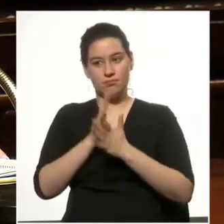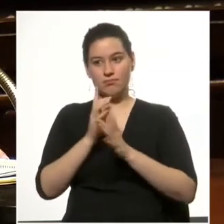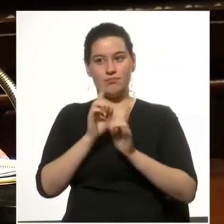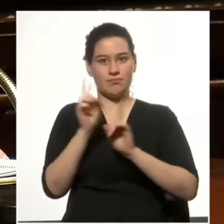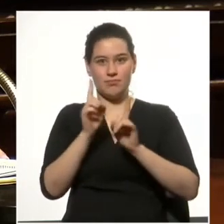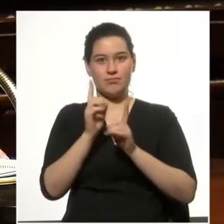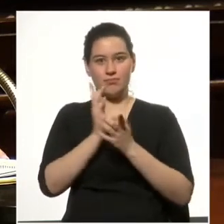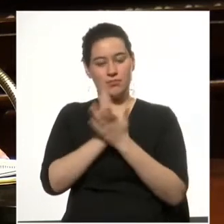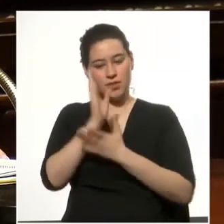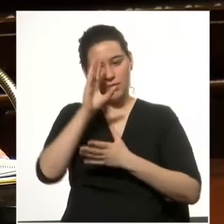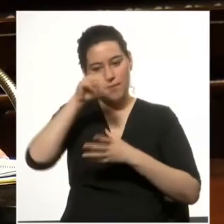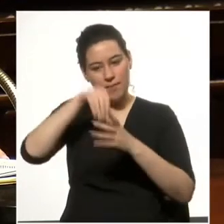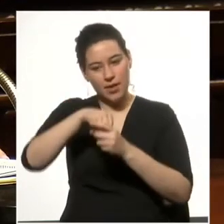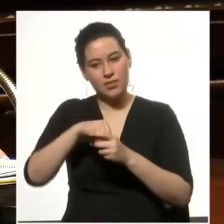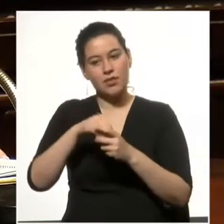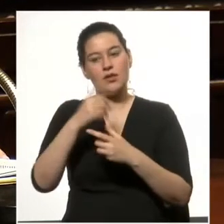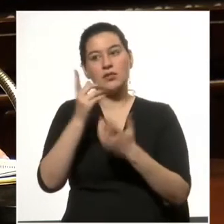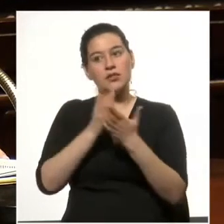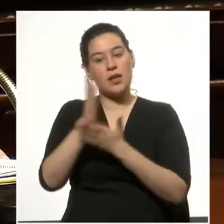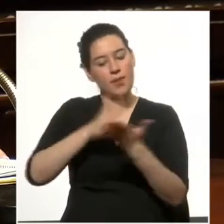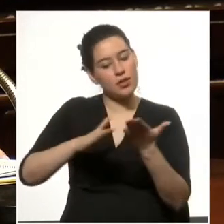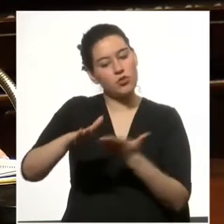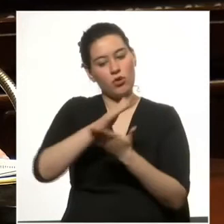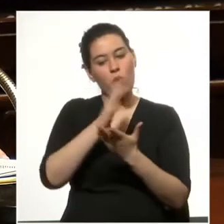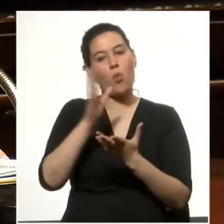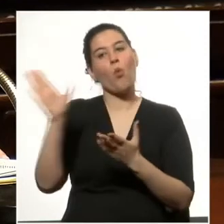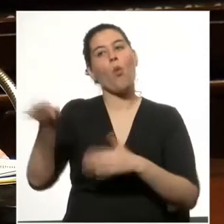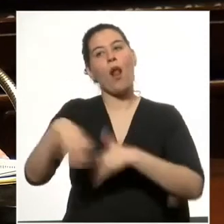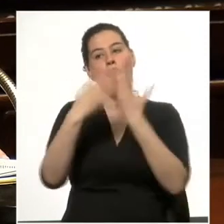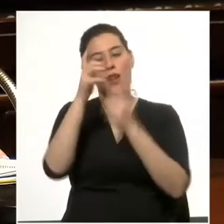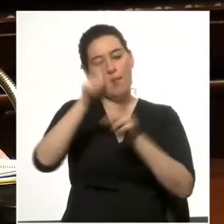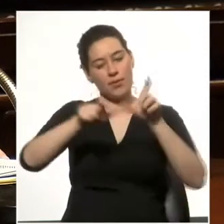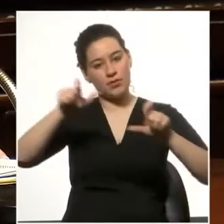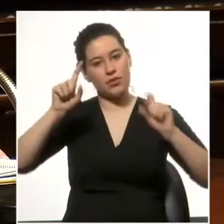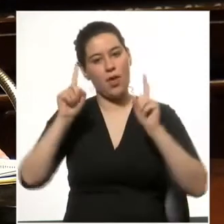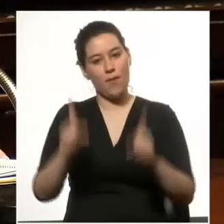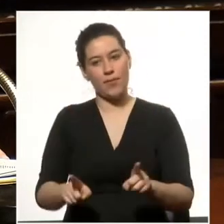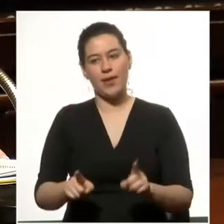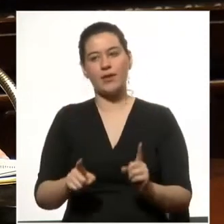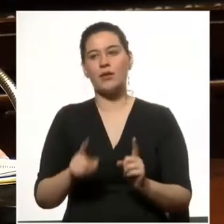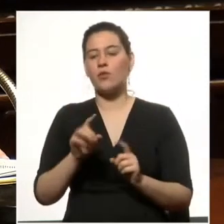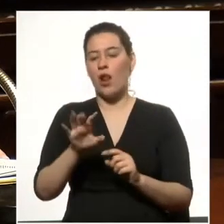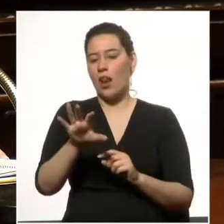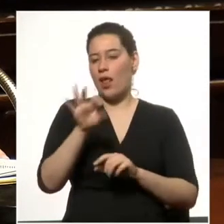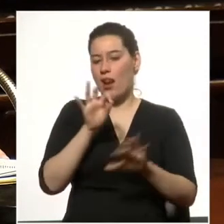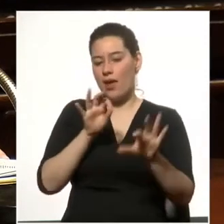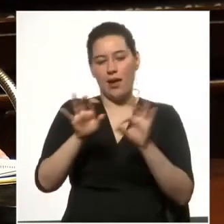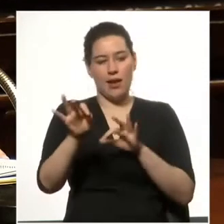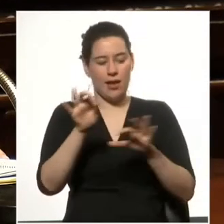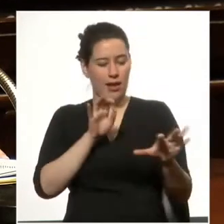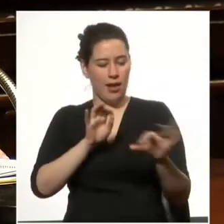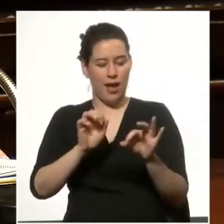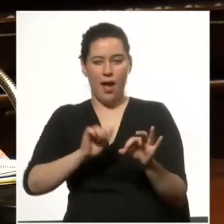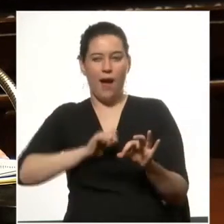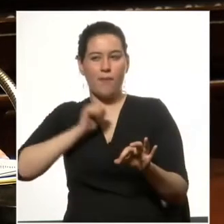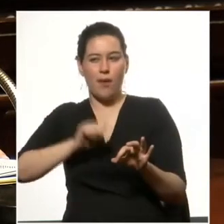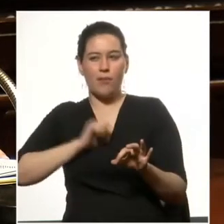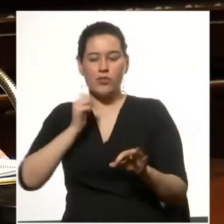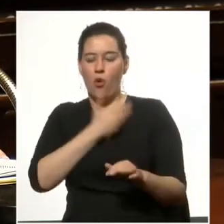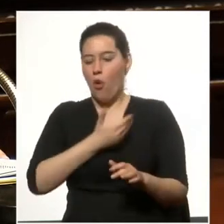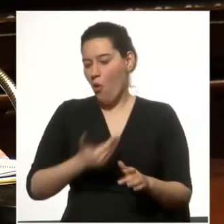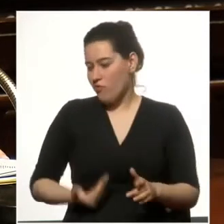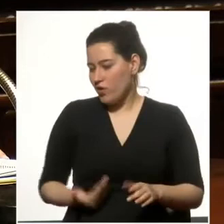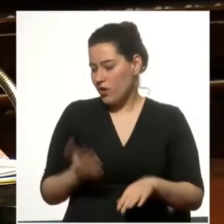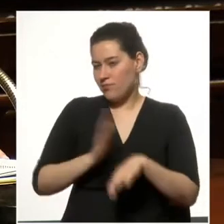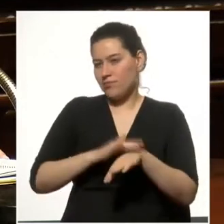siempre, en todos los casos y con todos los involucrados. Jamás deben de ser elegidos a conveniencia del poder o del gobierno de